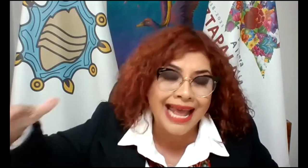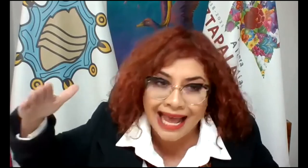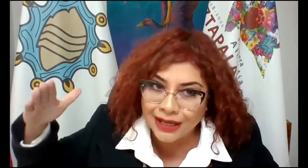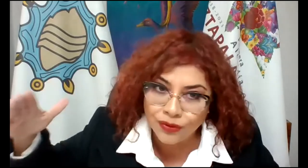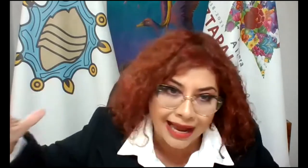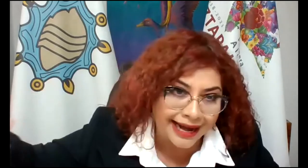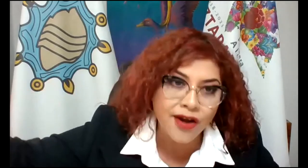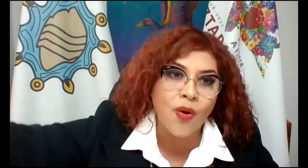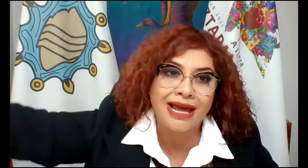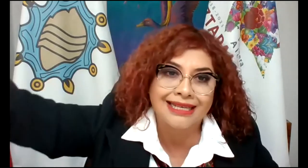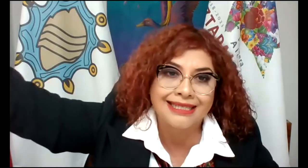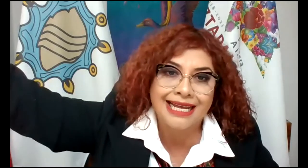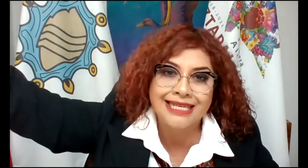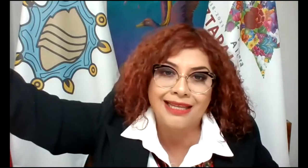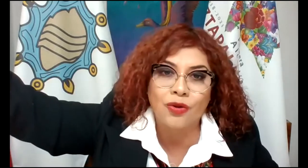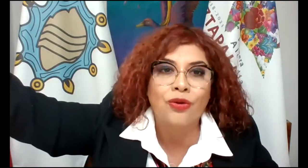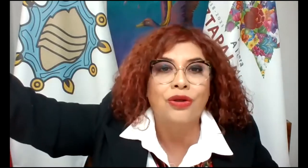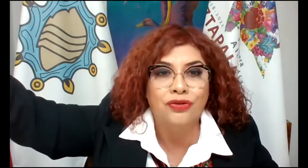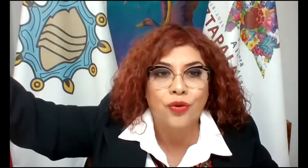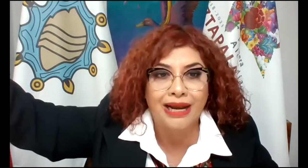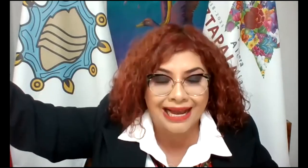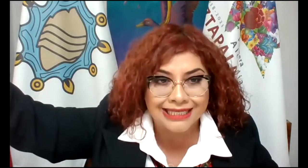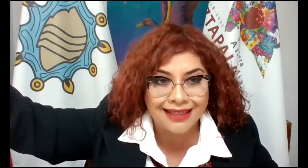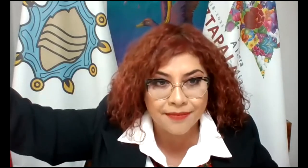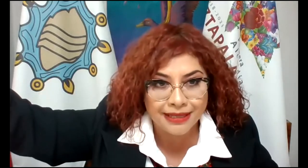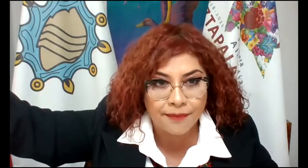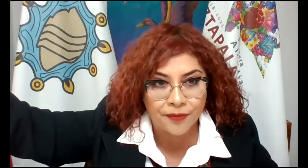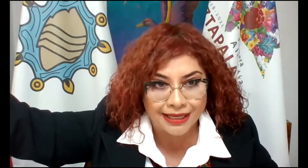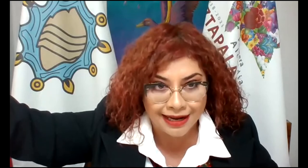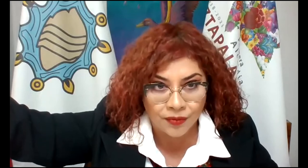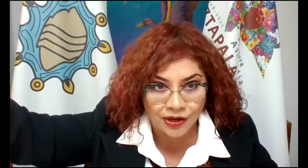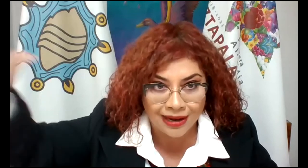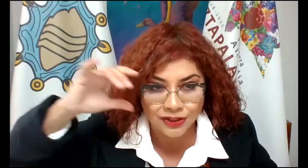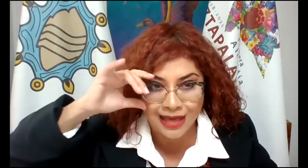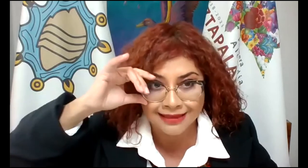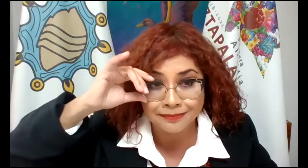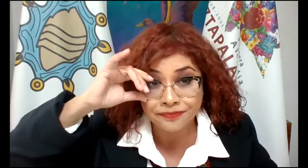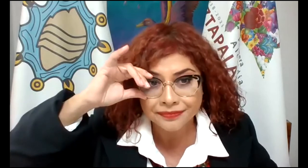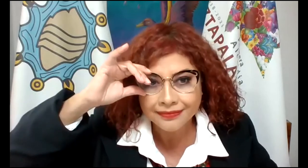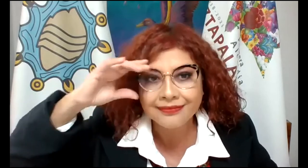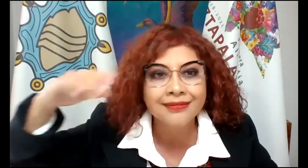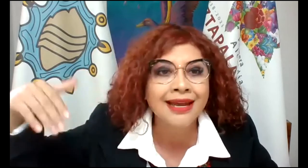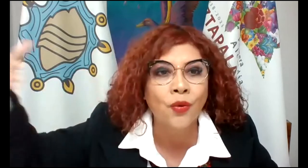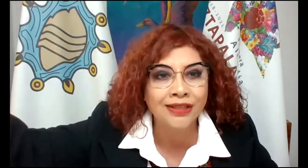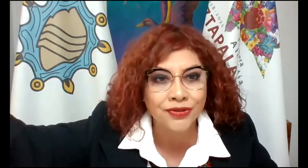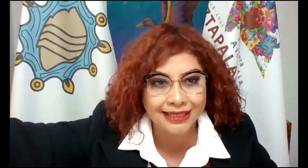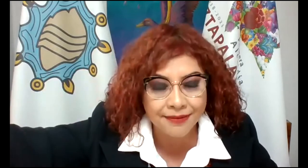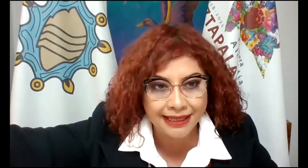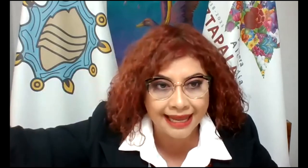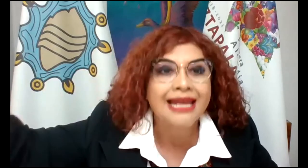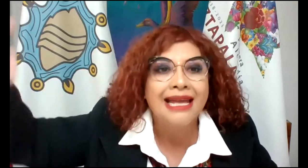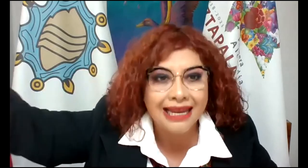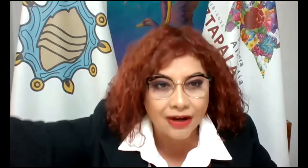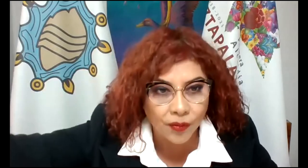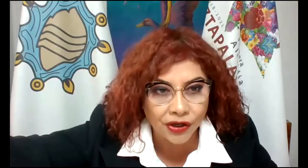porque hay una gran obra que se está haciendo sobre la calzada Ermita por parte del gobierno de la ciudad, que en cuanto se